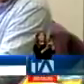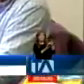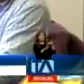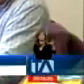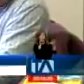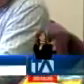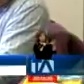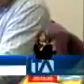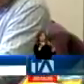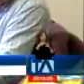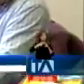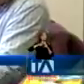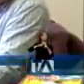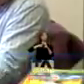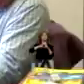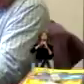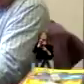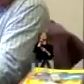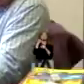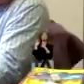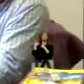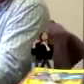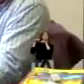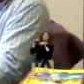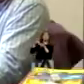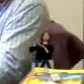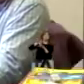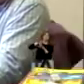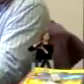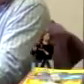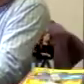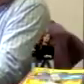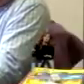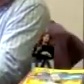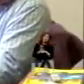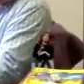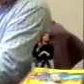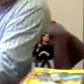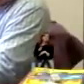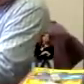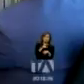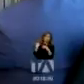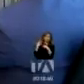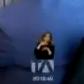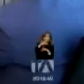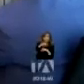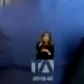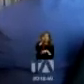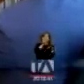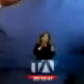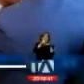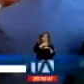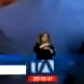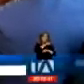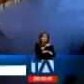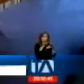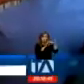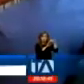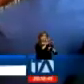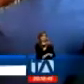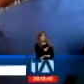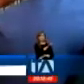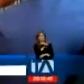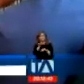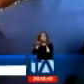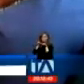designación, originalmente corresponden a las legislaturas y el Ecuador debería volver en ese sentido. La Corte Constitucional tiene